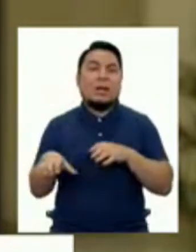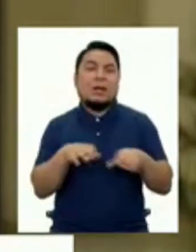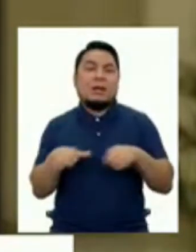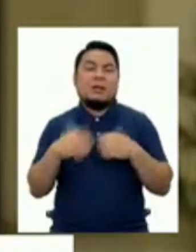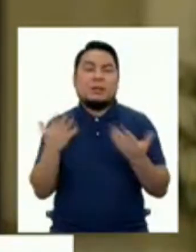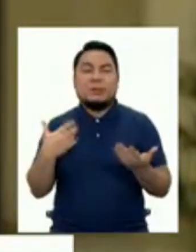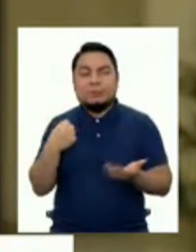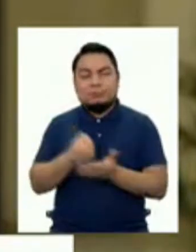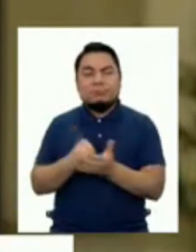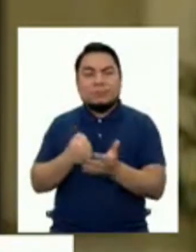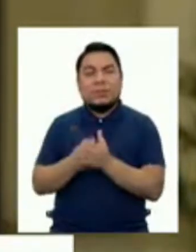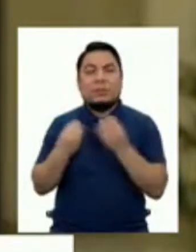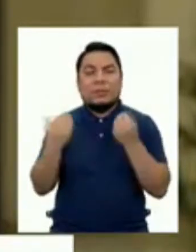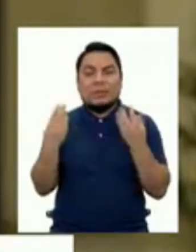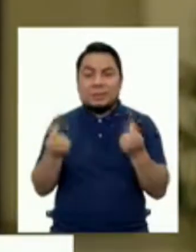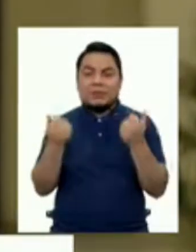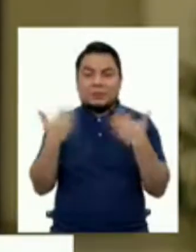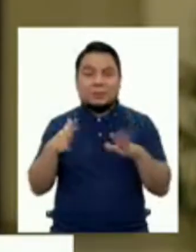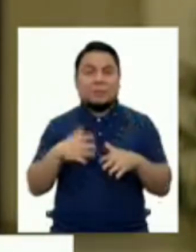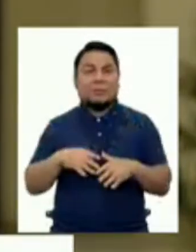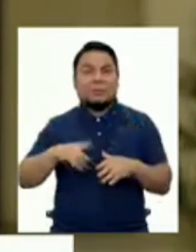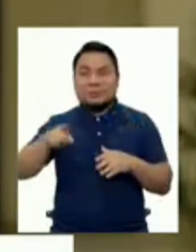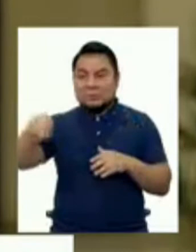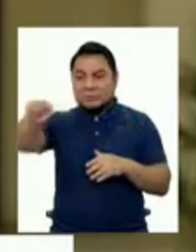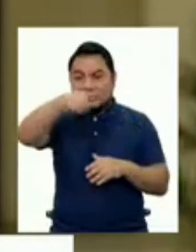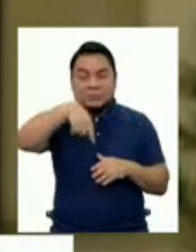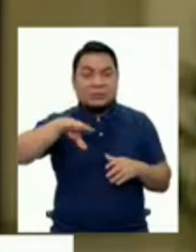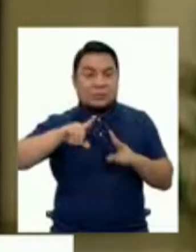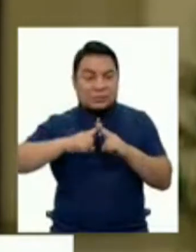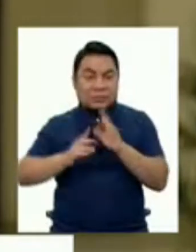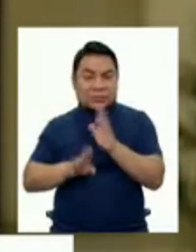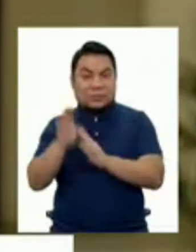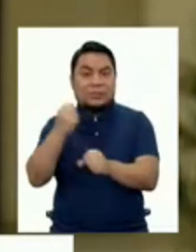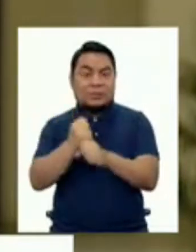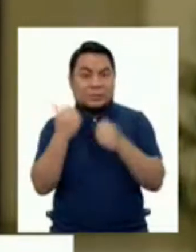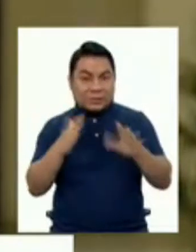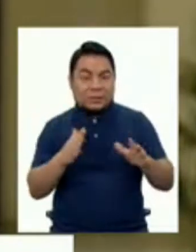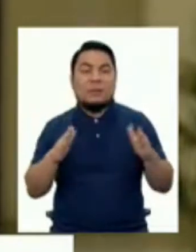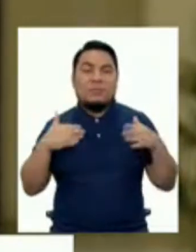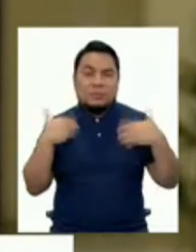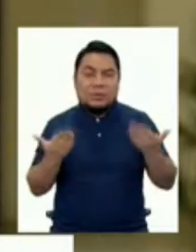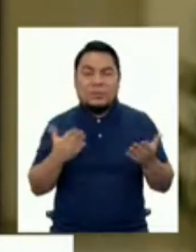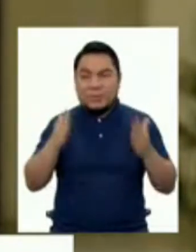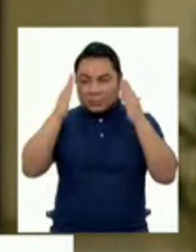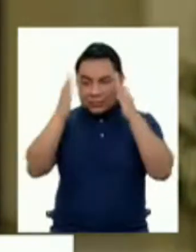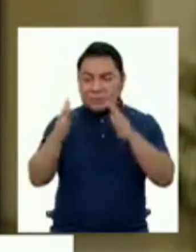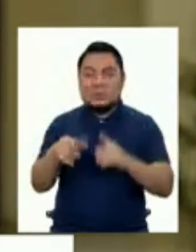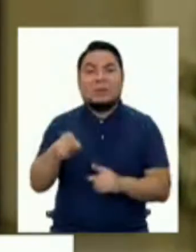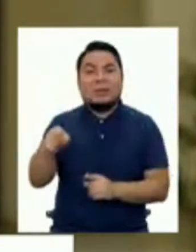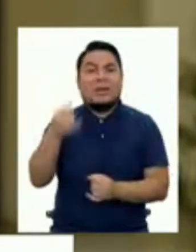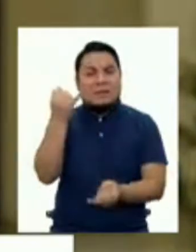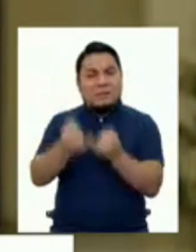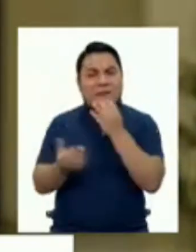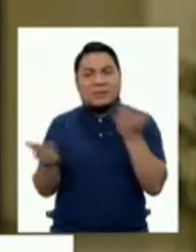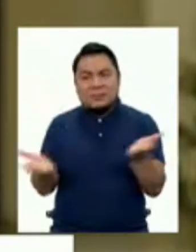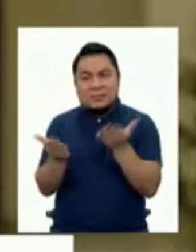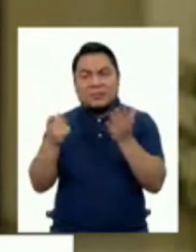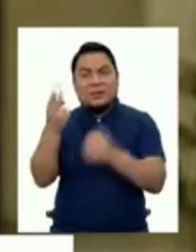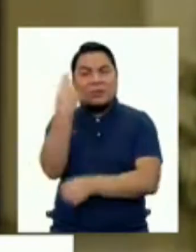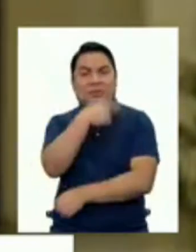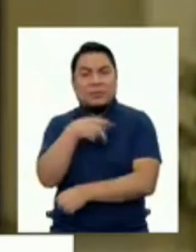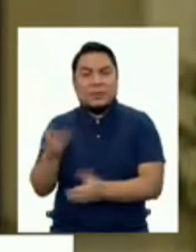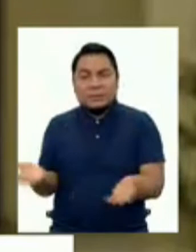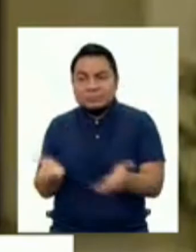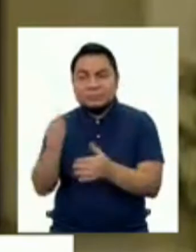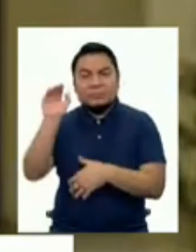un planteamiento para que inmediatamente que ya se retoman las actividades podamos dar prioridad a la culminación de varios proyectos,